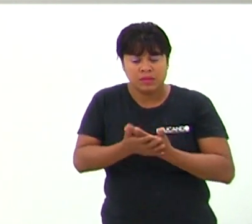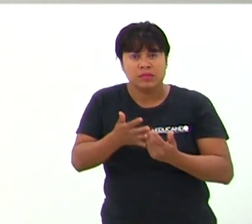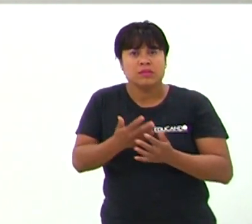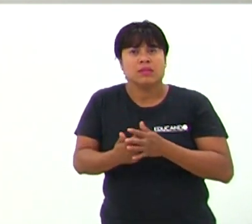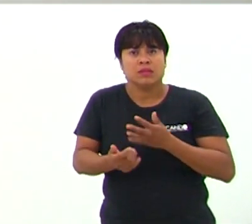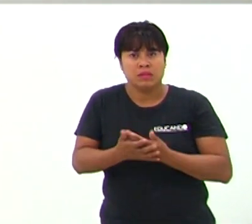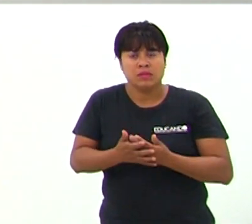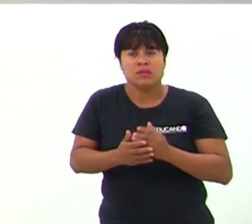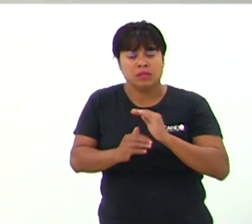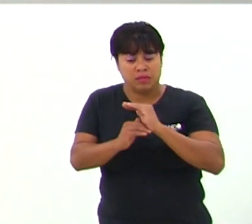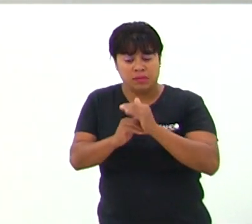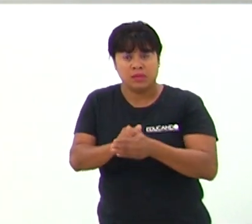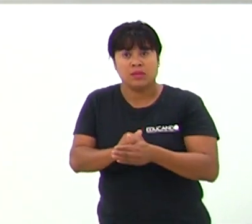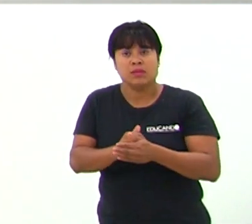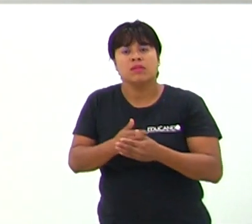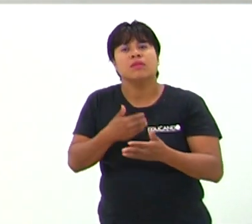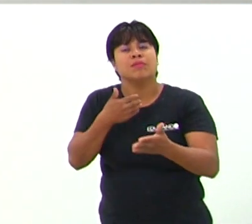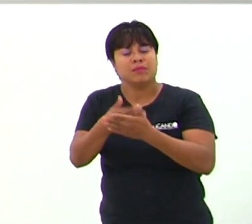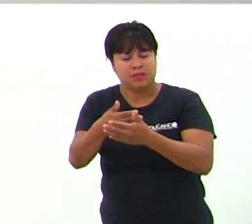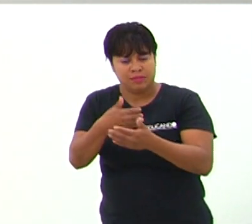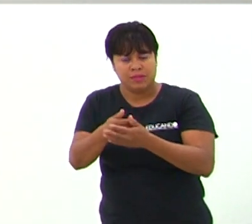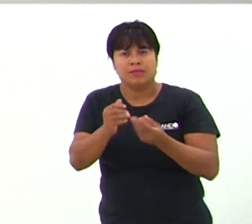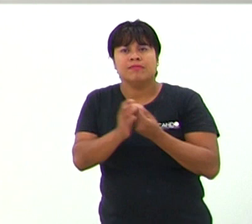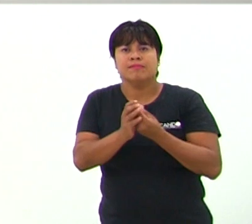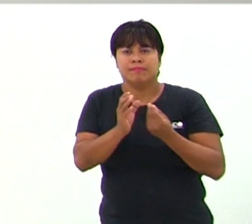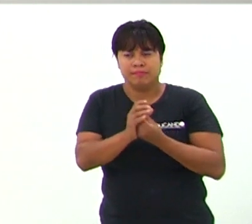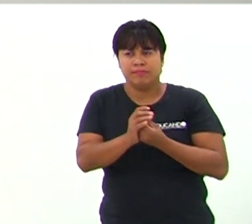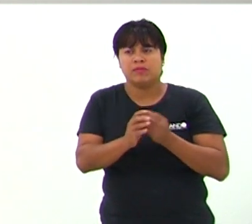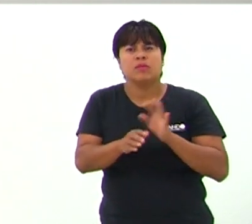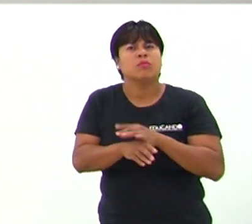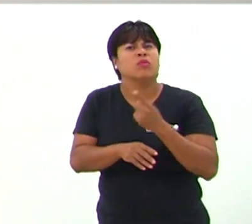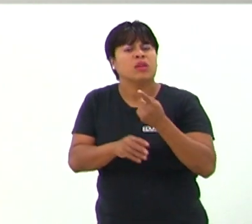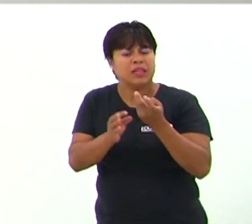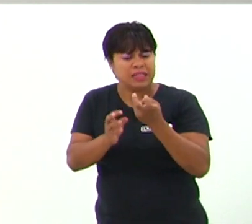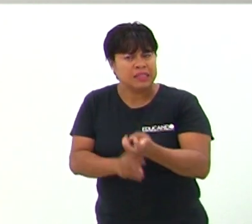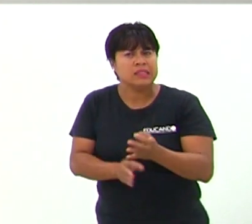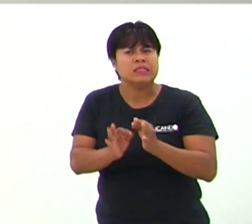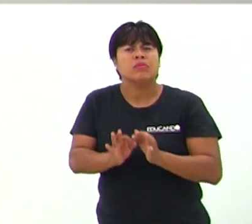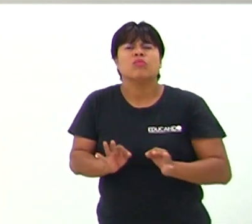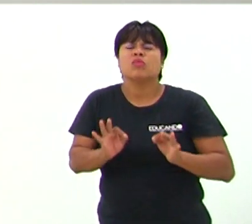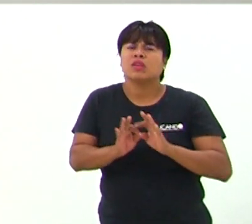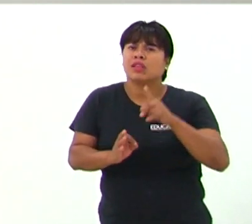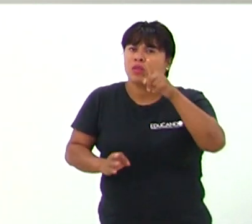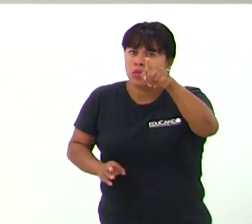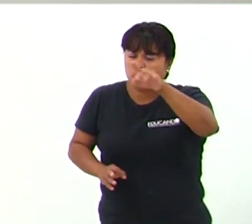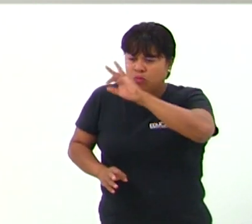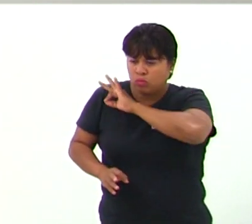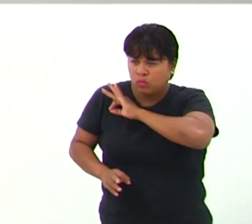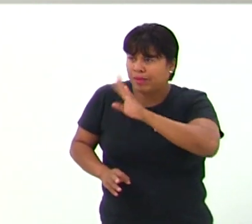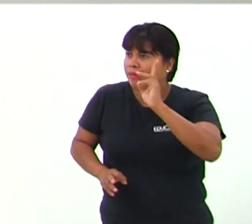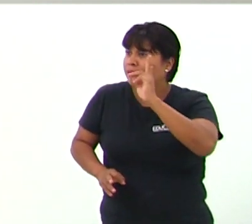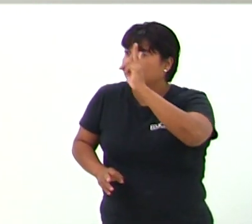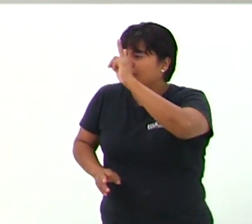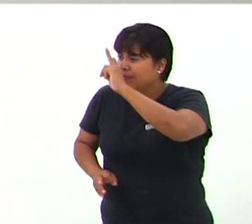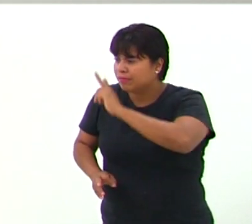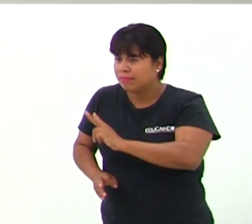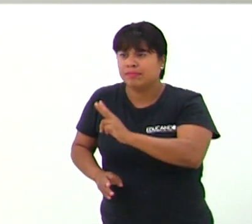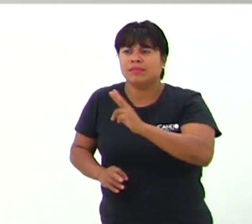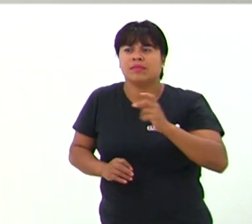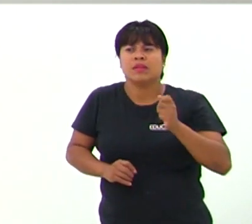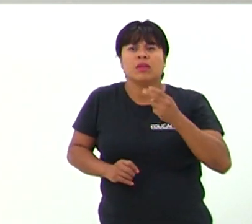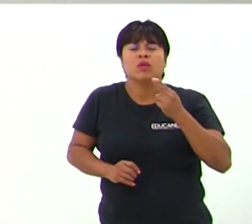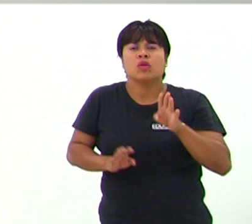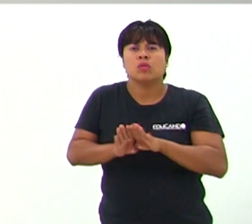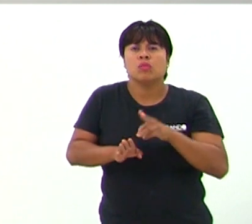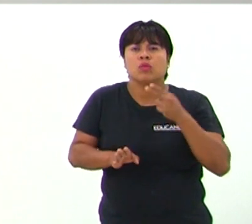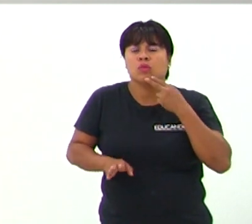realizándola o concluyéndola en nuestra siguiente sesión, porque es muy importante que tú puedas identificar la